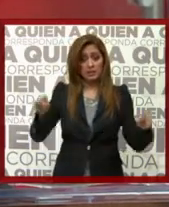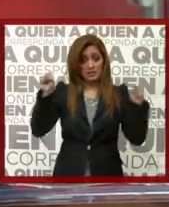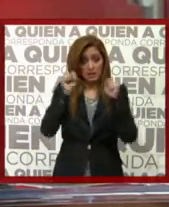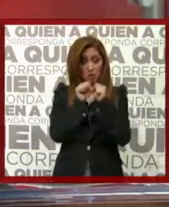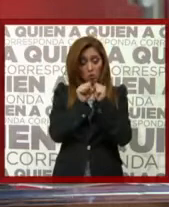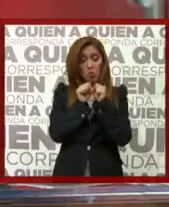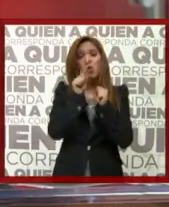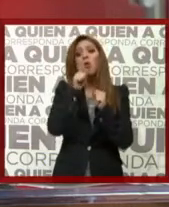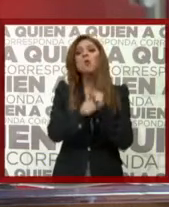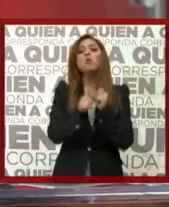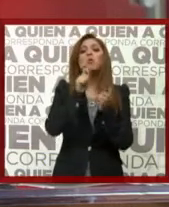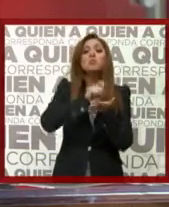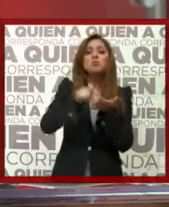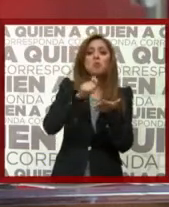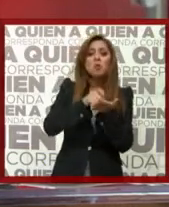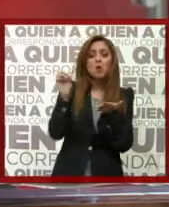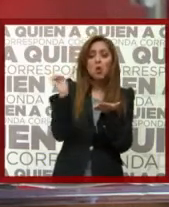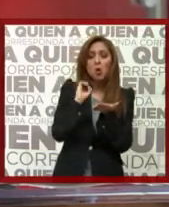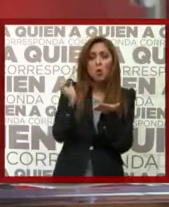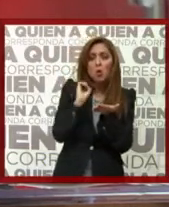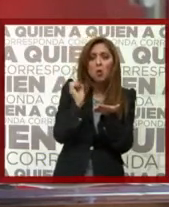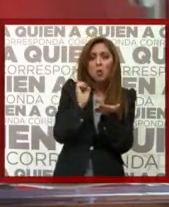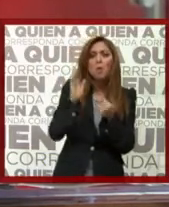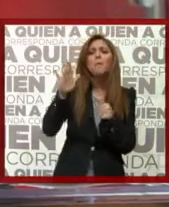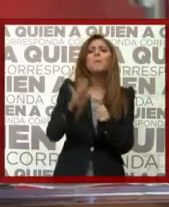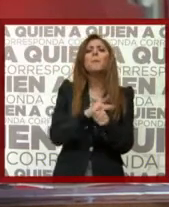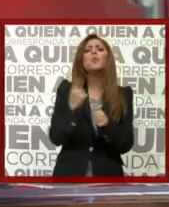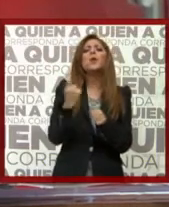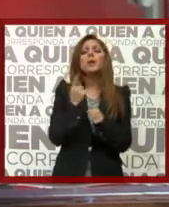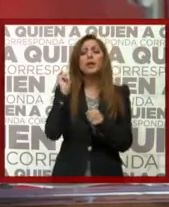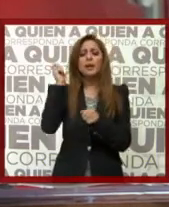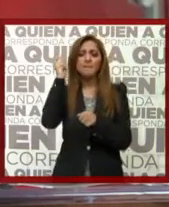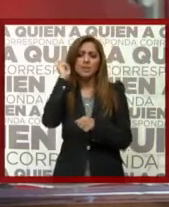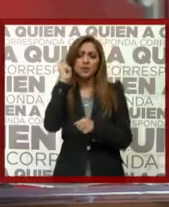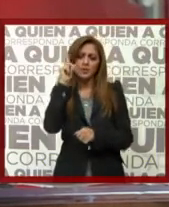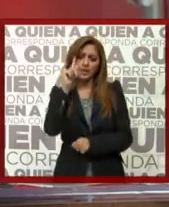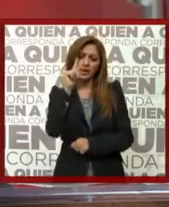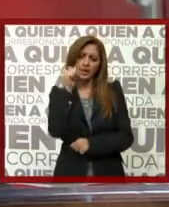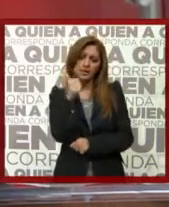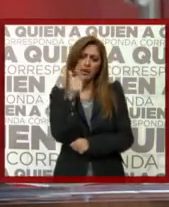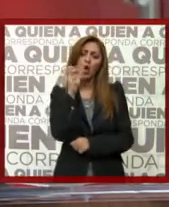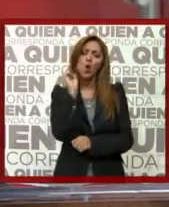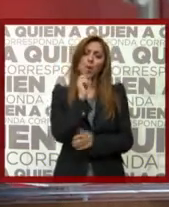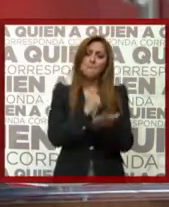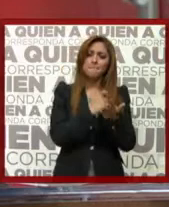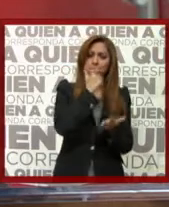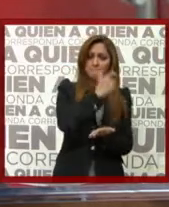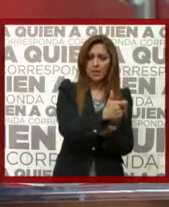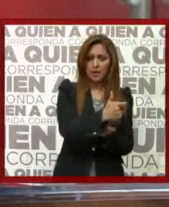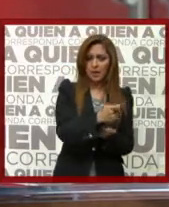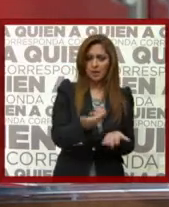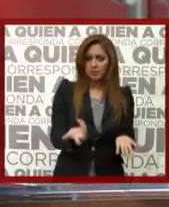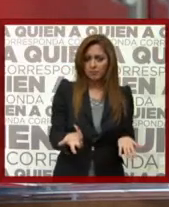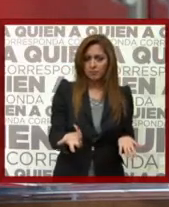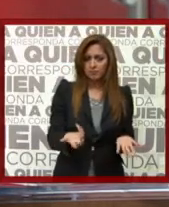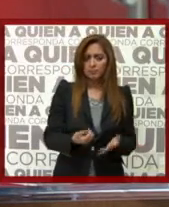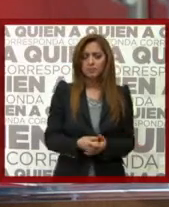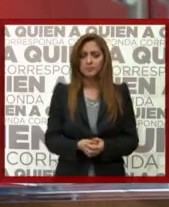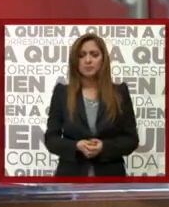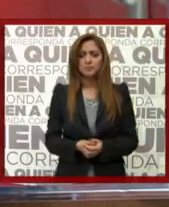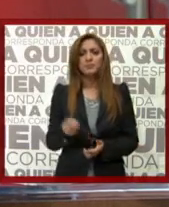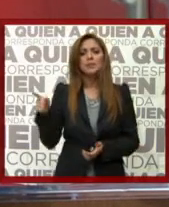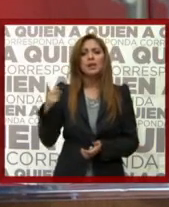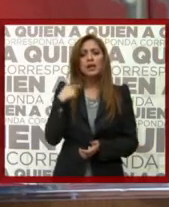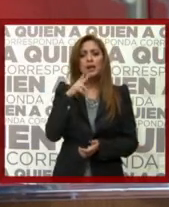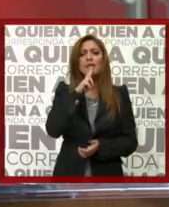poco contratado, ¿por qué la línea 76 no se hace cargo de los gastos? Y la respuesta